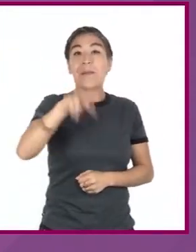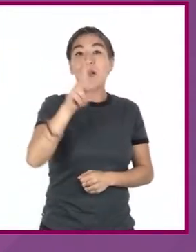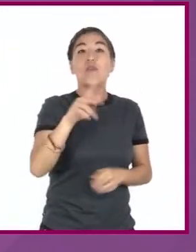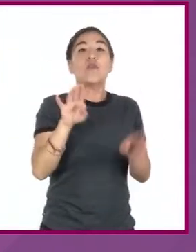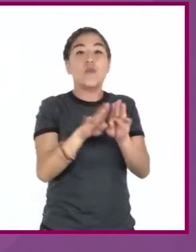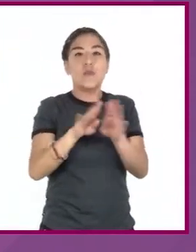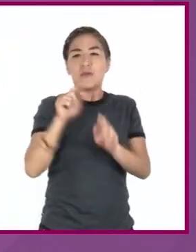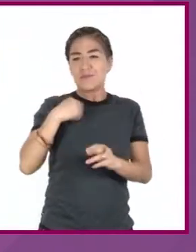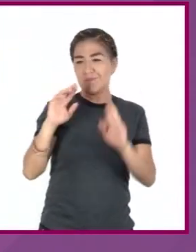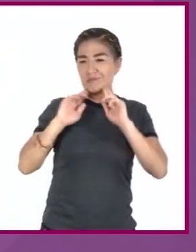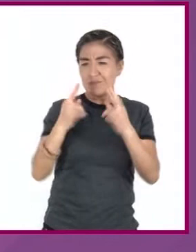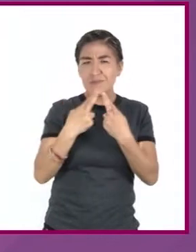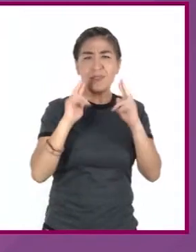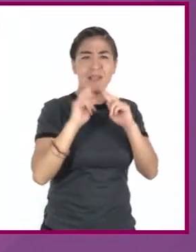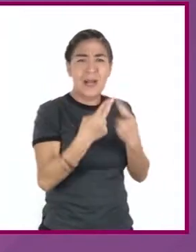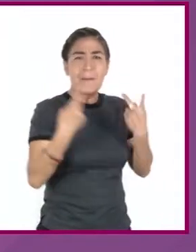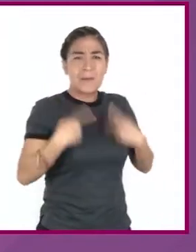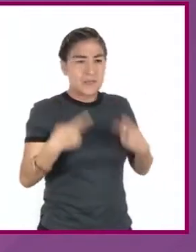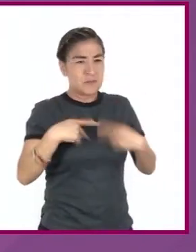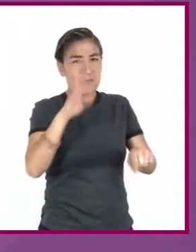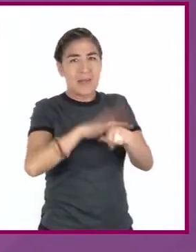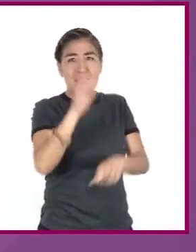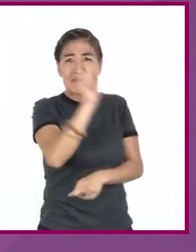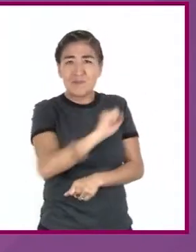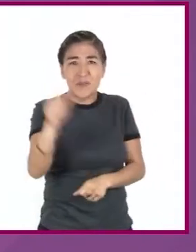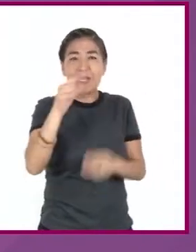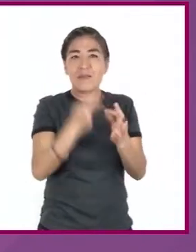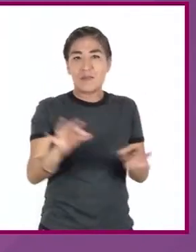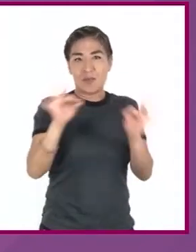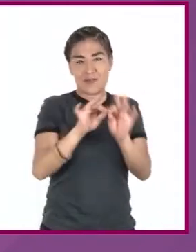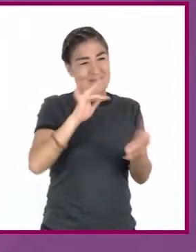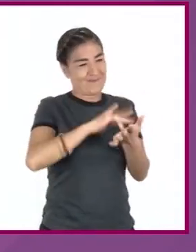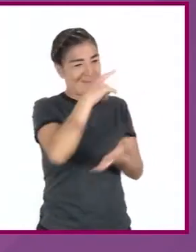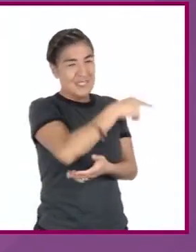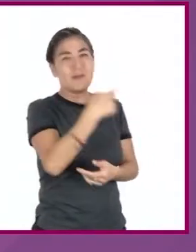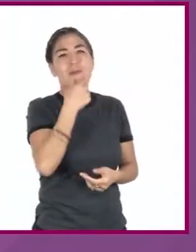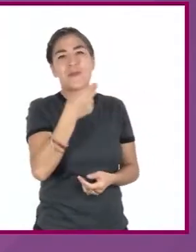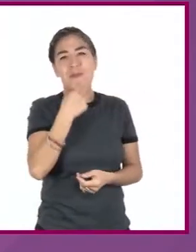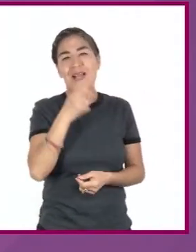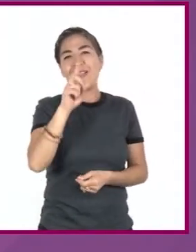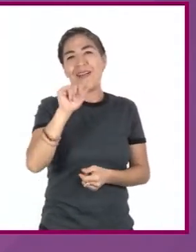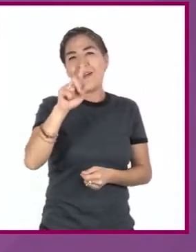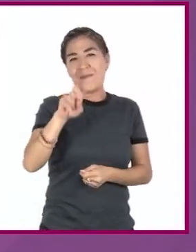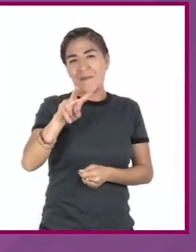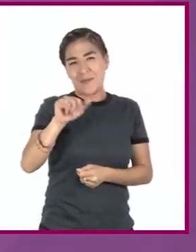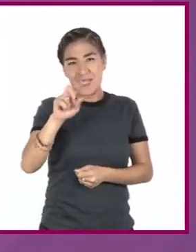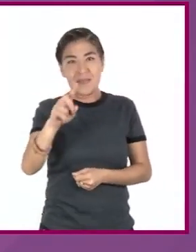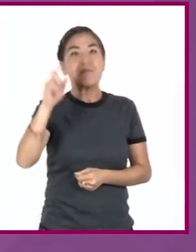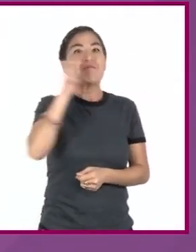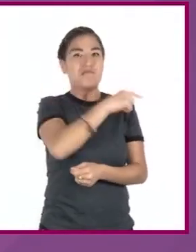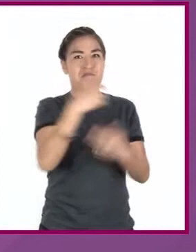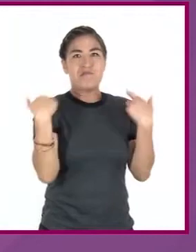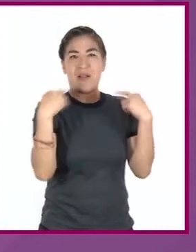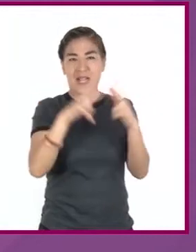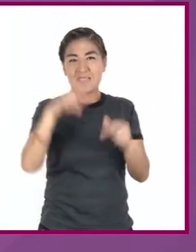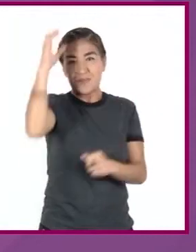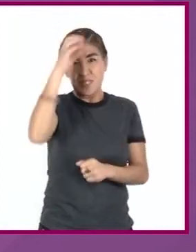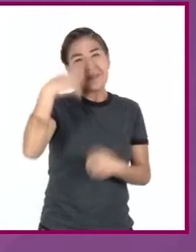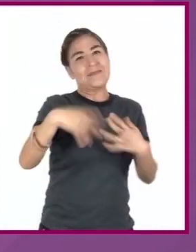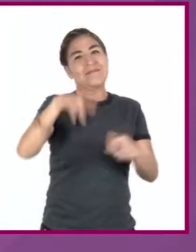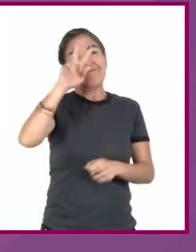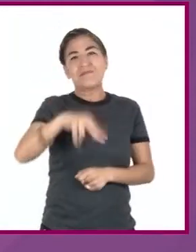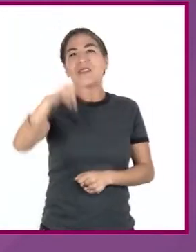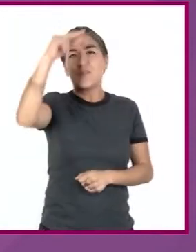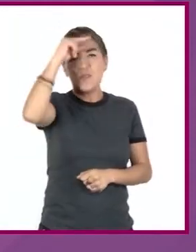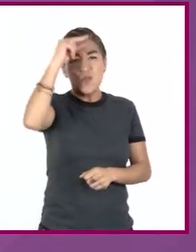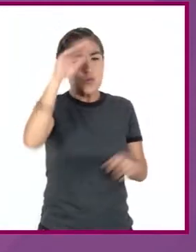tan importantes y estar acompañado constantemente por Davy, quien era un hombre muy inteligente, me hacía darme cuenta de que mi